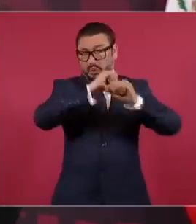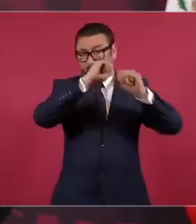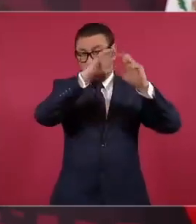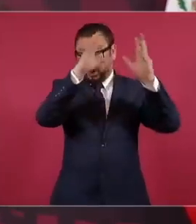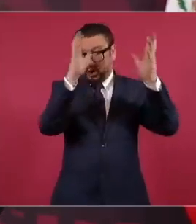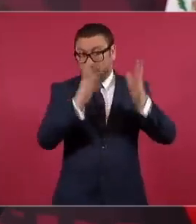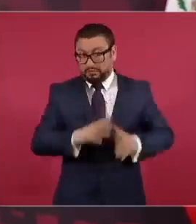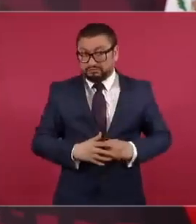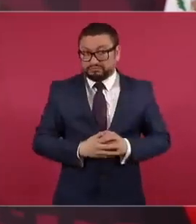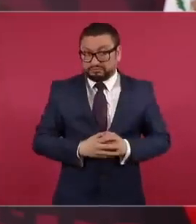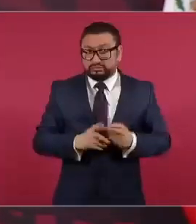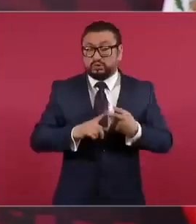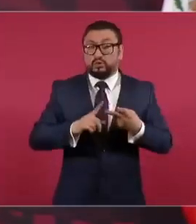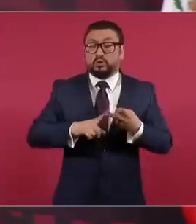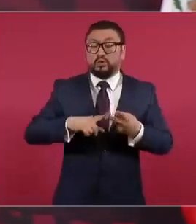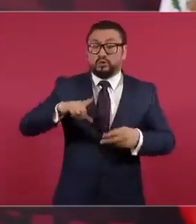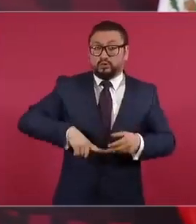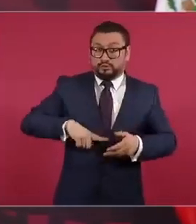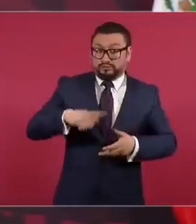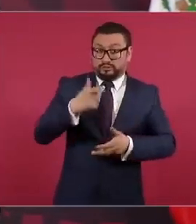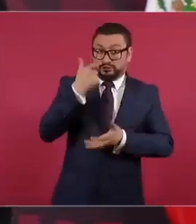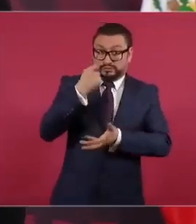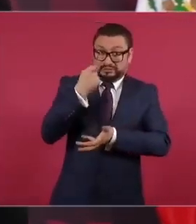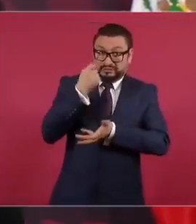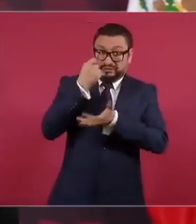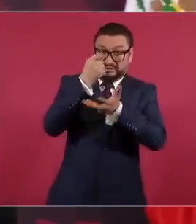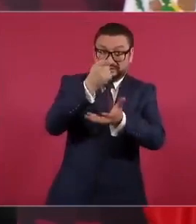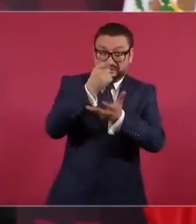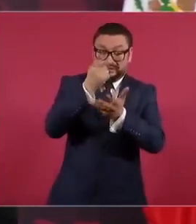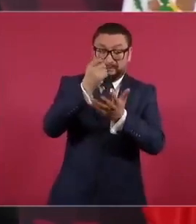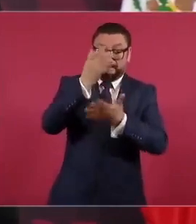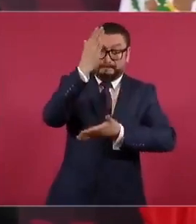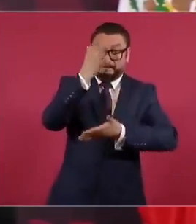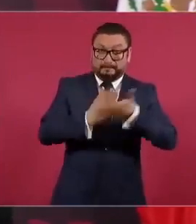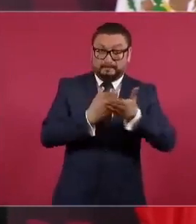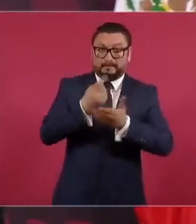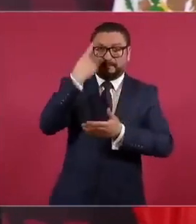destinando la mitad del presupuesto a la industria bélica?